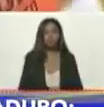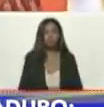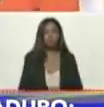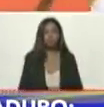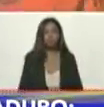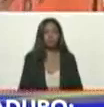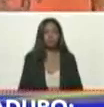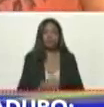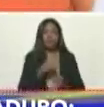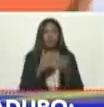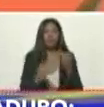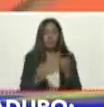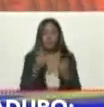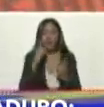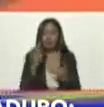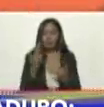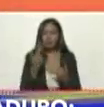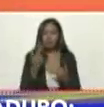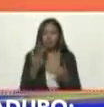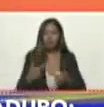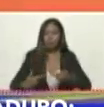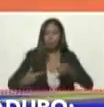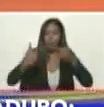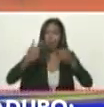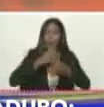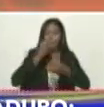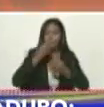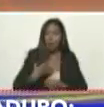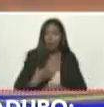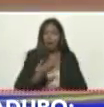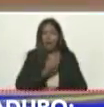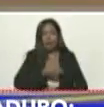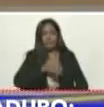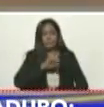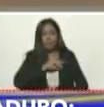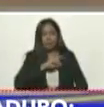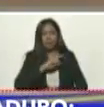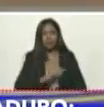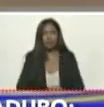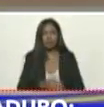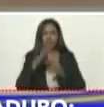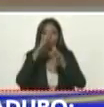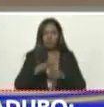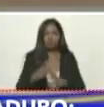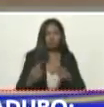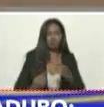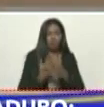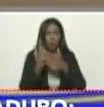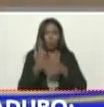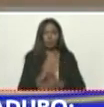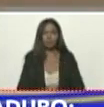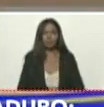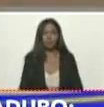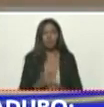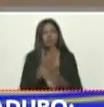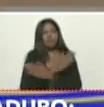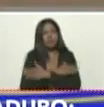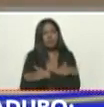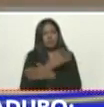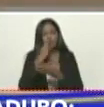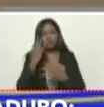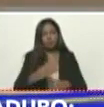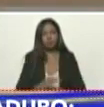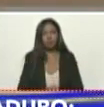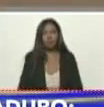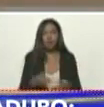La final estuvo también buena. España derrochó calidad. Mis felicitaciones